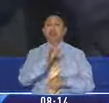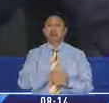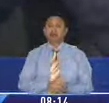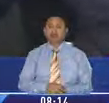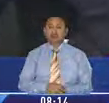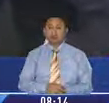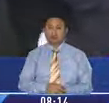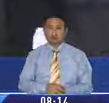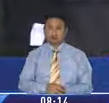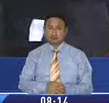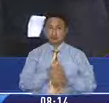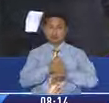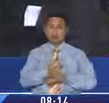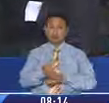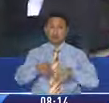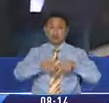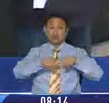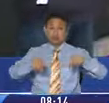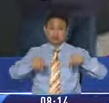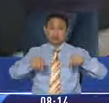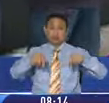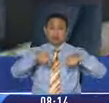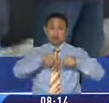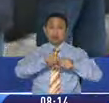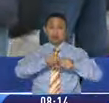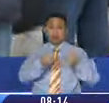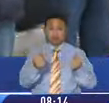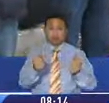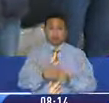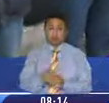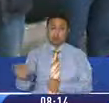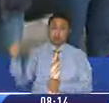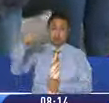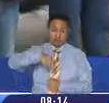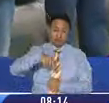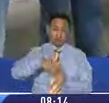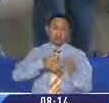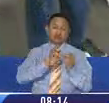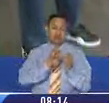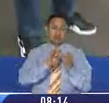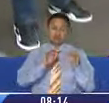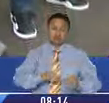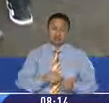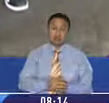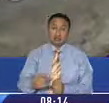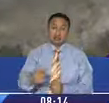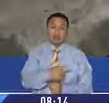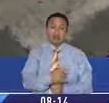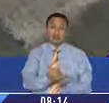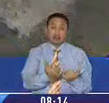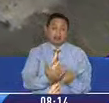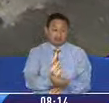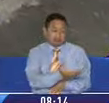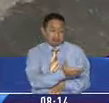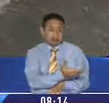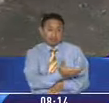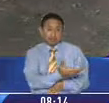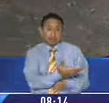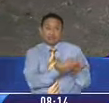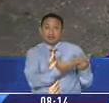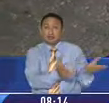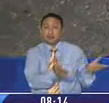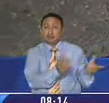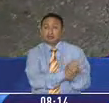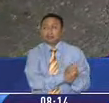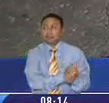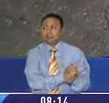y luego se rompió la tubería donde nos cambiaron. Vinieron nuevamente, vuelta acabaron y nos dejaron el trabajo inconcluso.